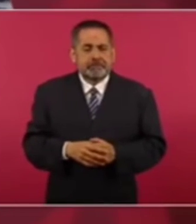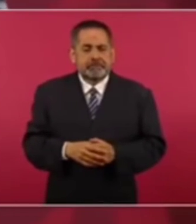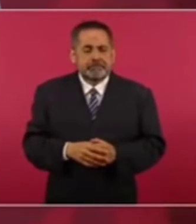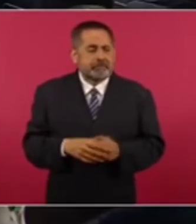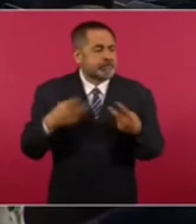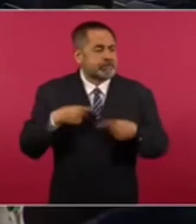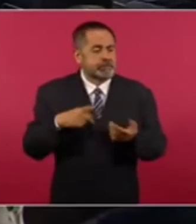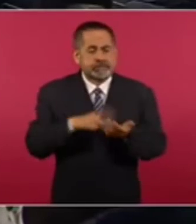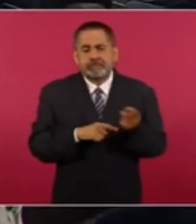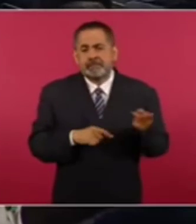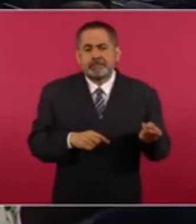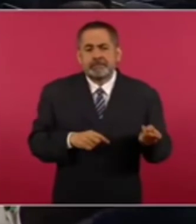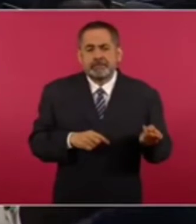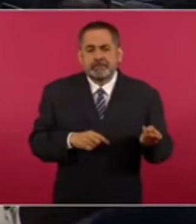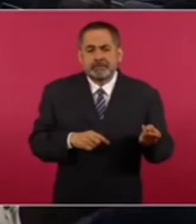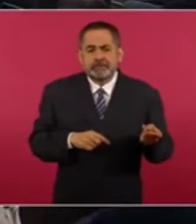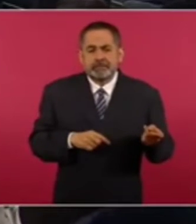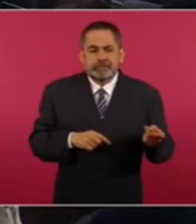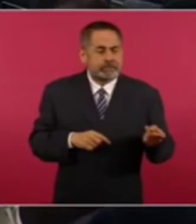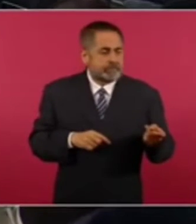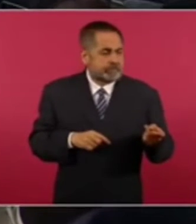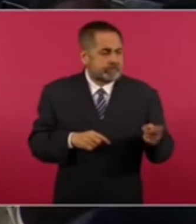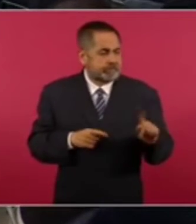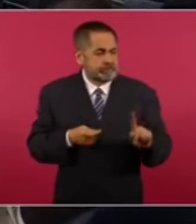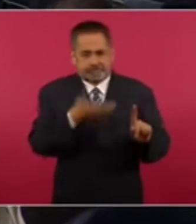una persona que está considerado